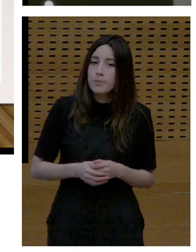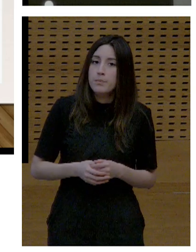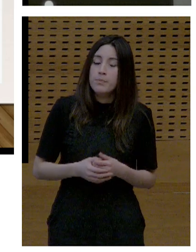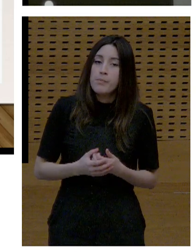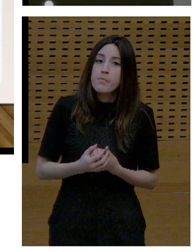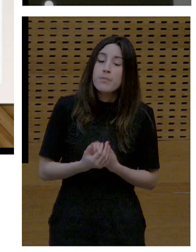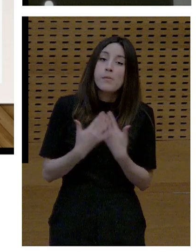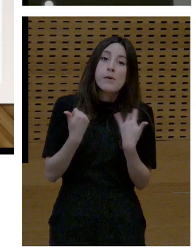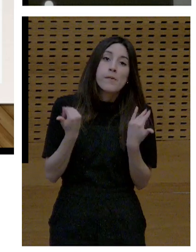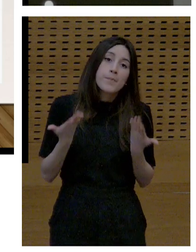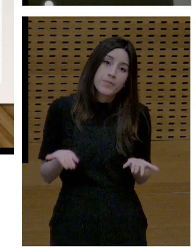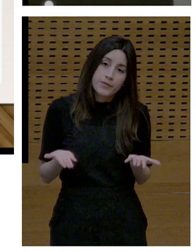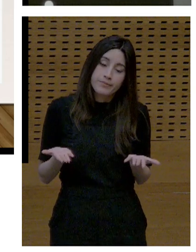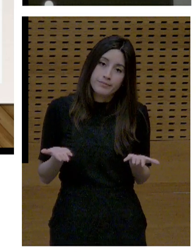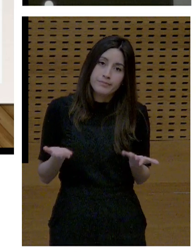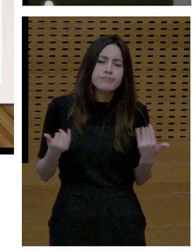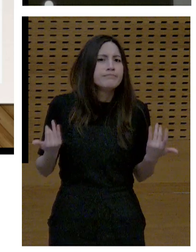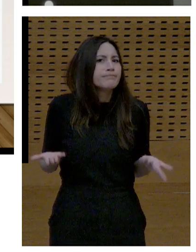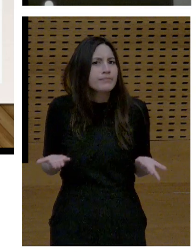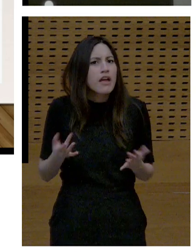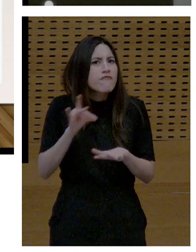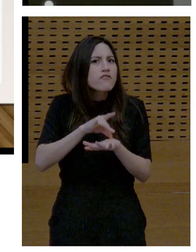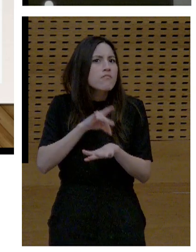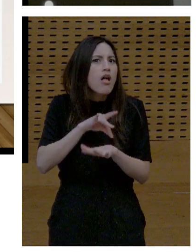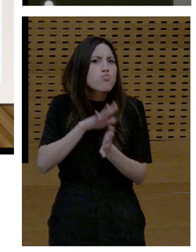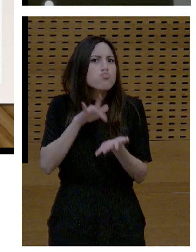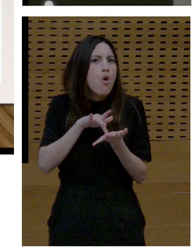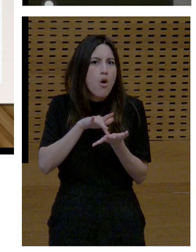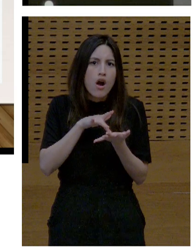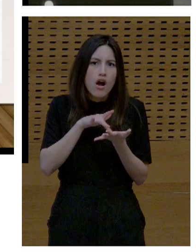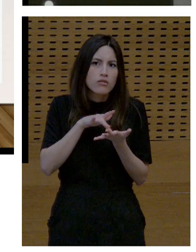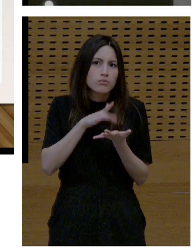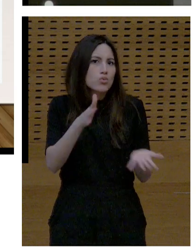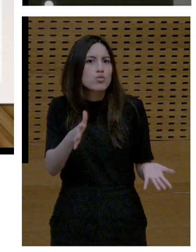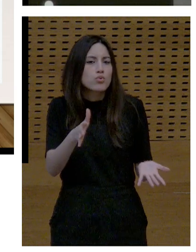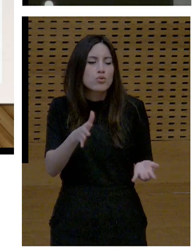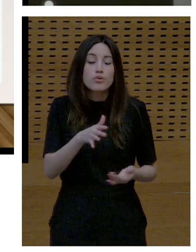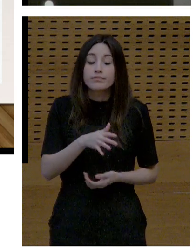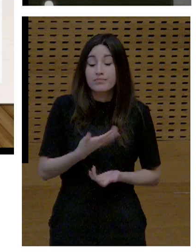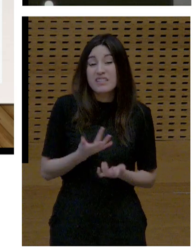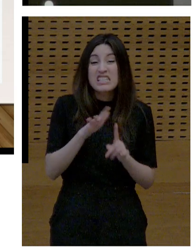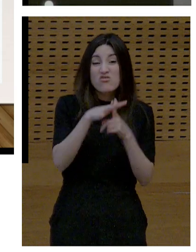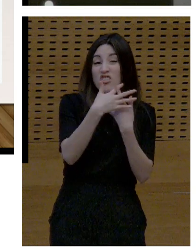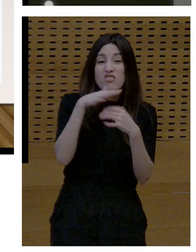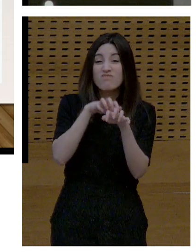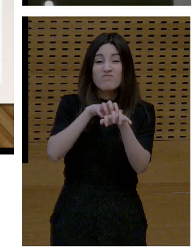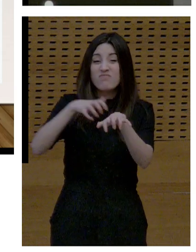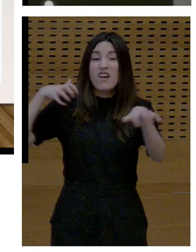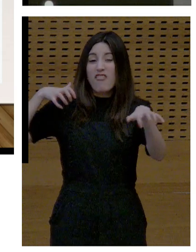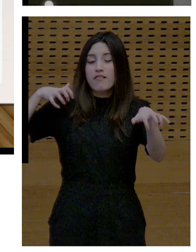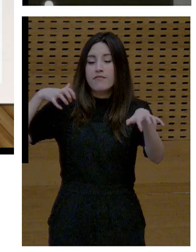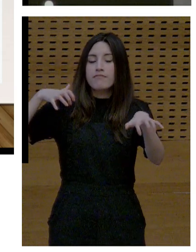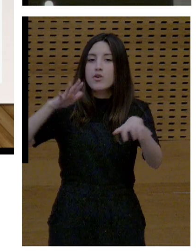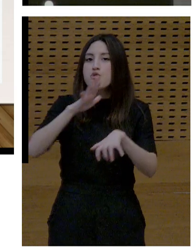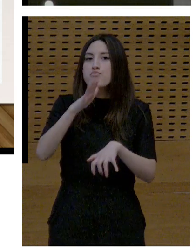Entonces, ¿por qué se produce la enfermedad, no? Pues la mayoría de los casos de enfermedad de Parkinson se producen por